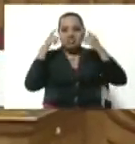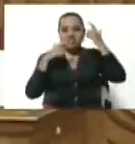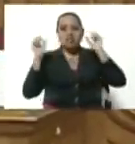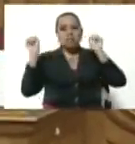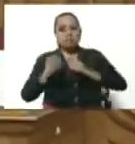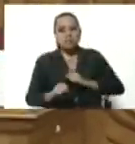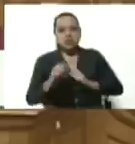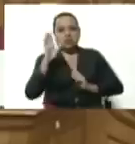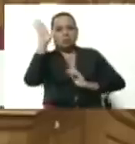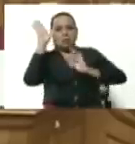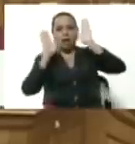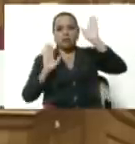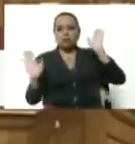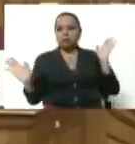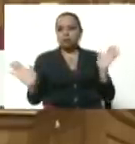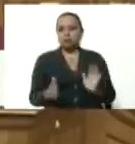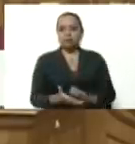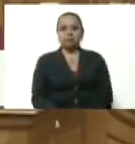levanten las dos manos.